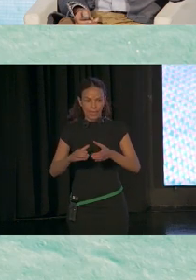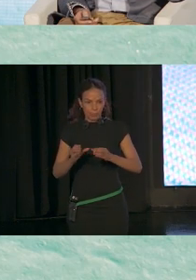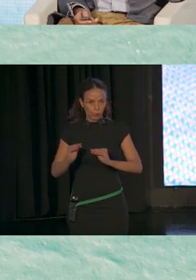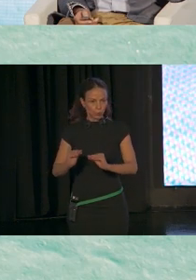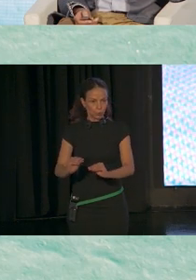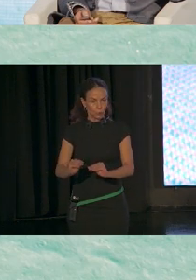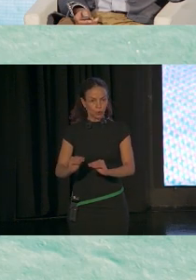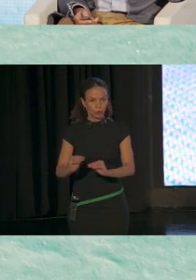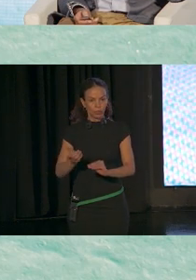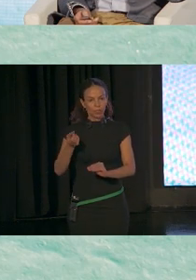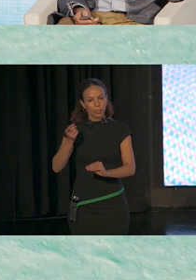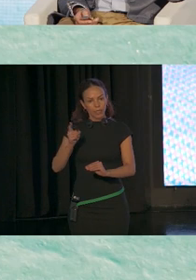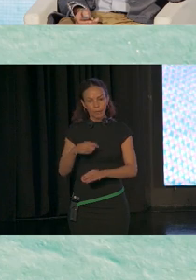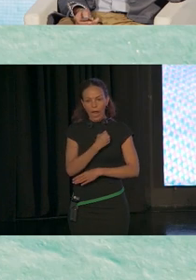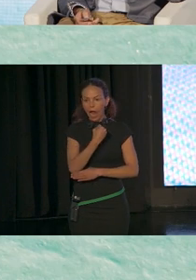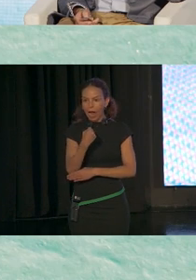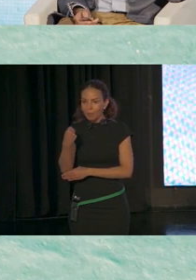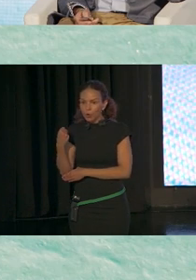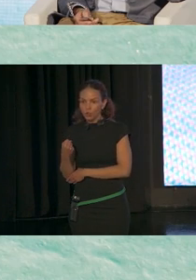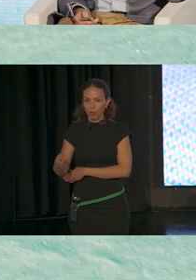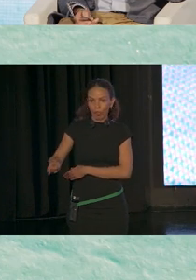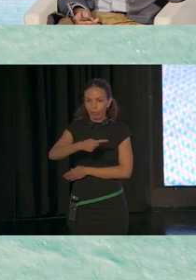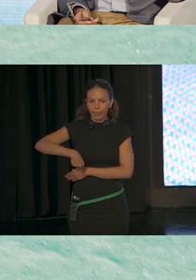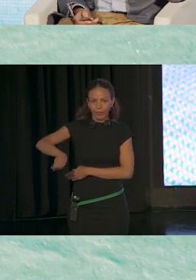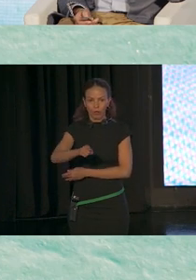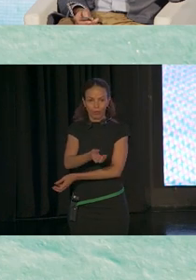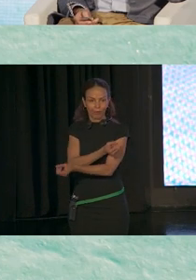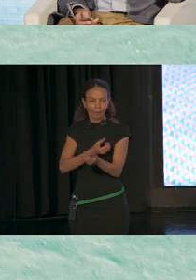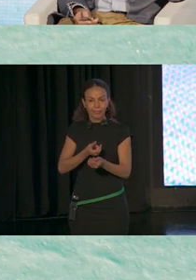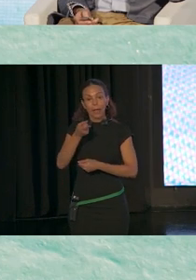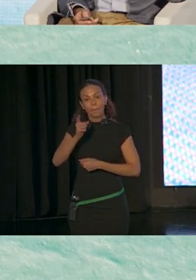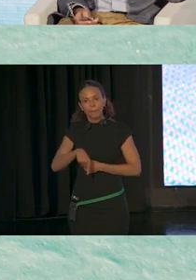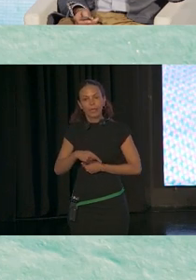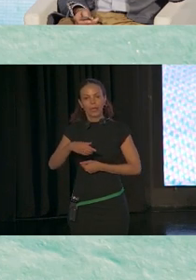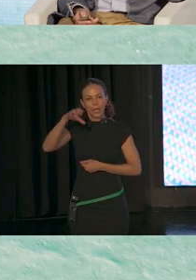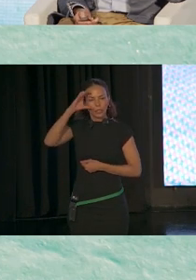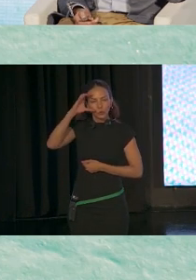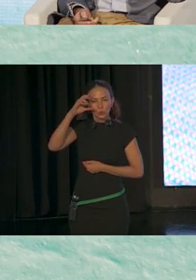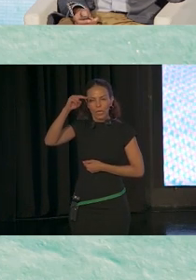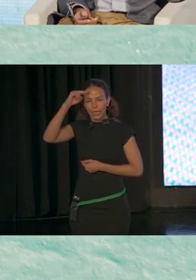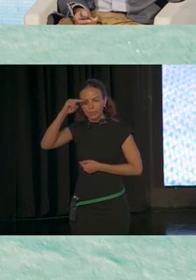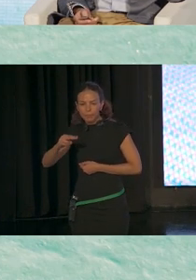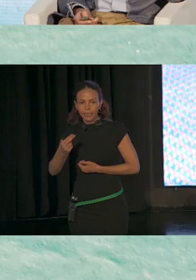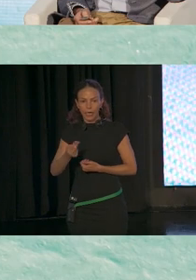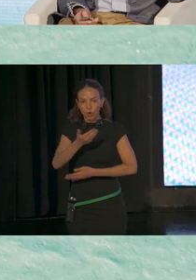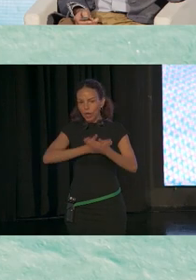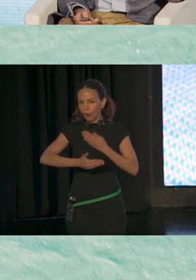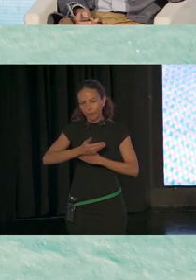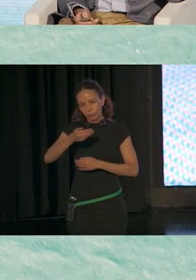cómo se distribuye ese apoyo entre los miembros y se incrementan valores como la escucha, el respeto, la